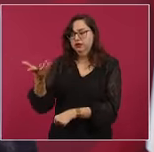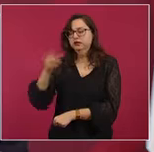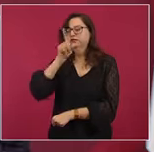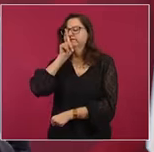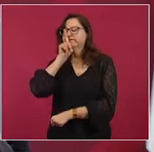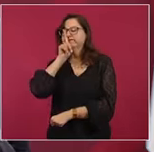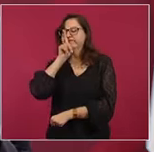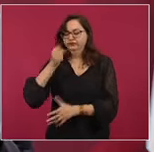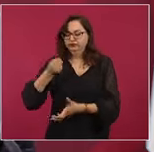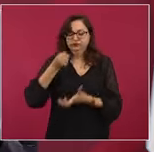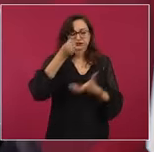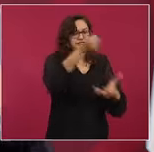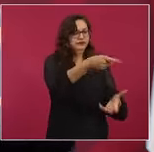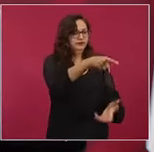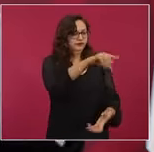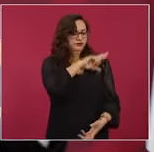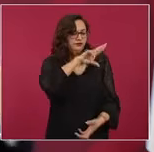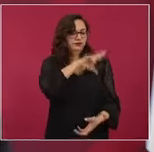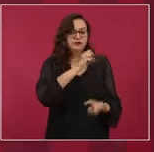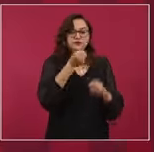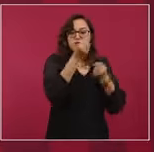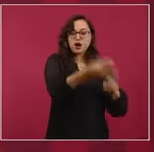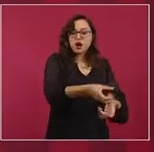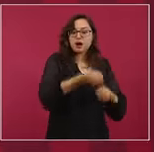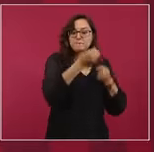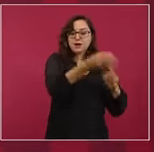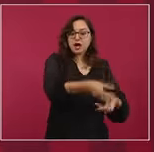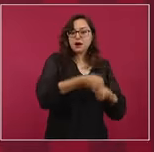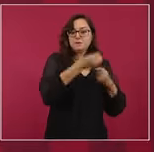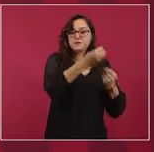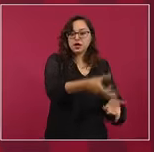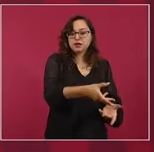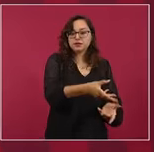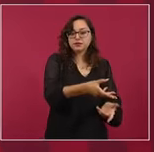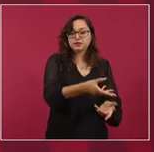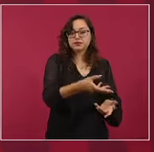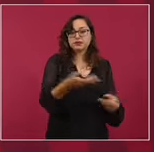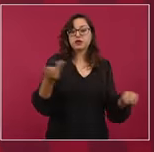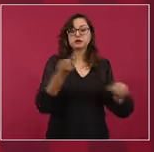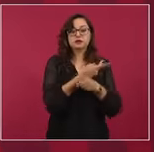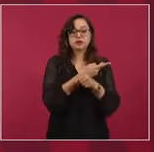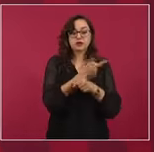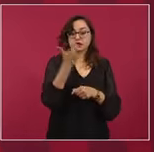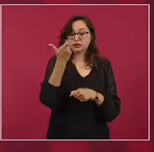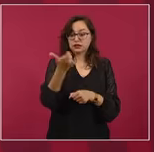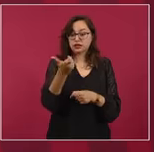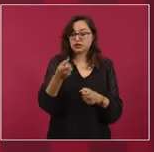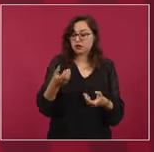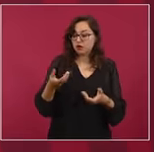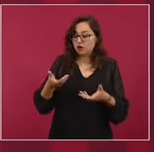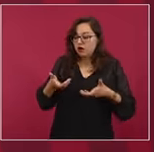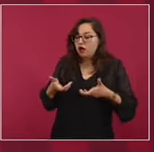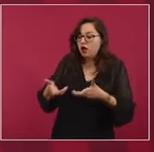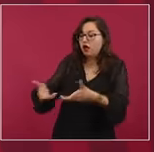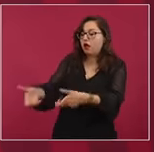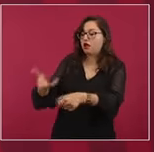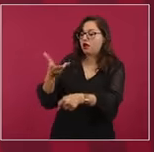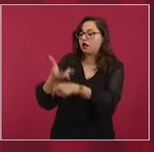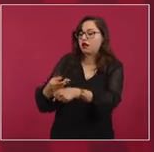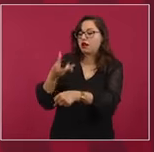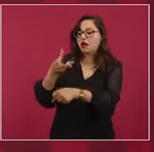Y ya no se quedaban en carreteras, sino